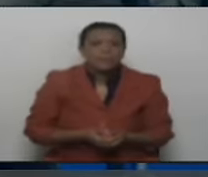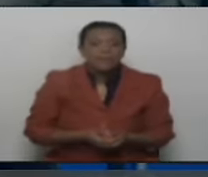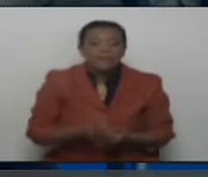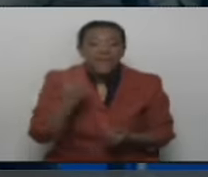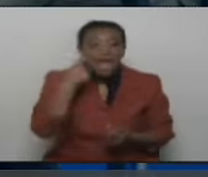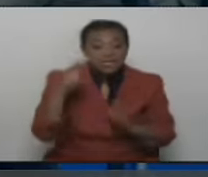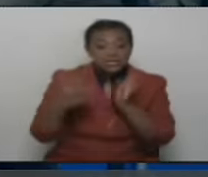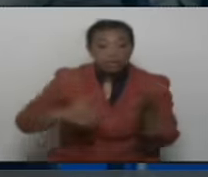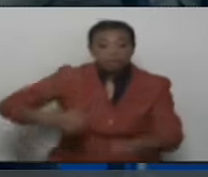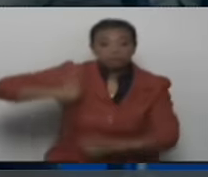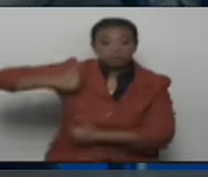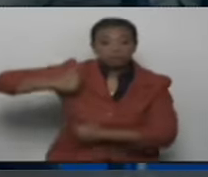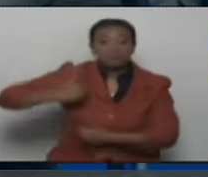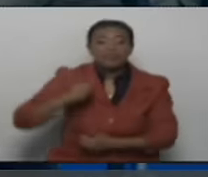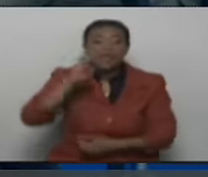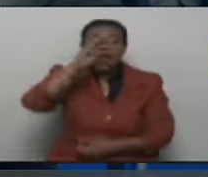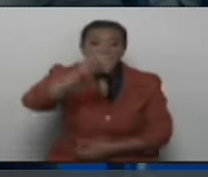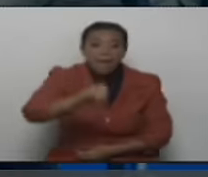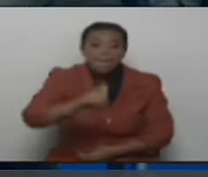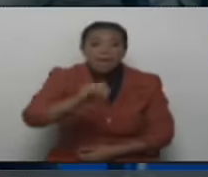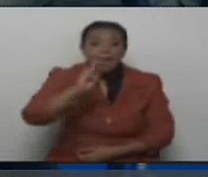Este es un M4A1.